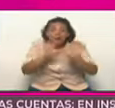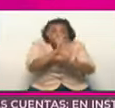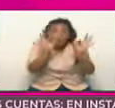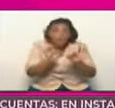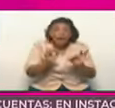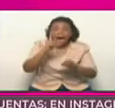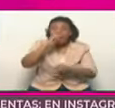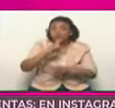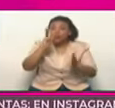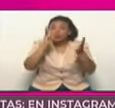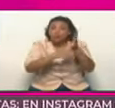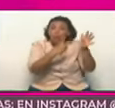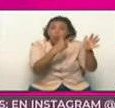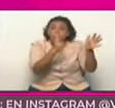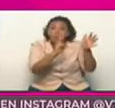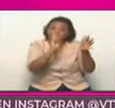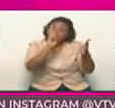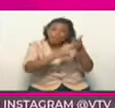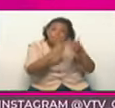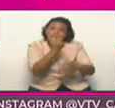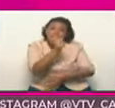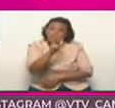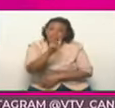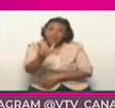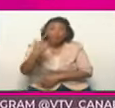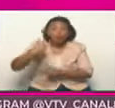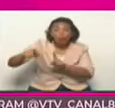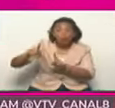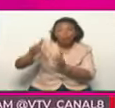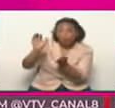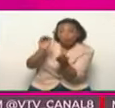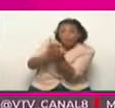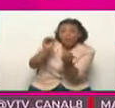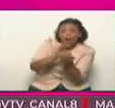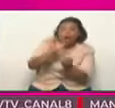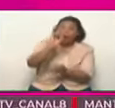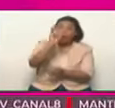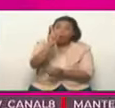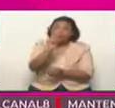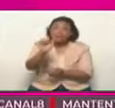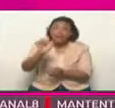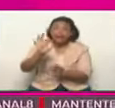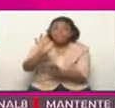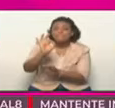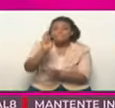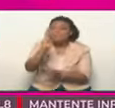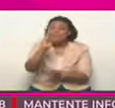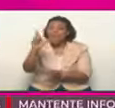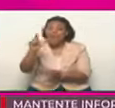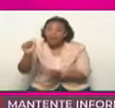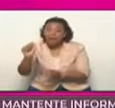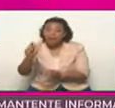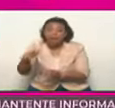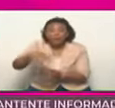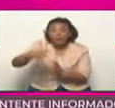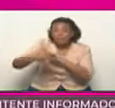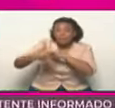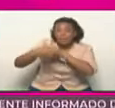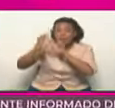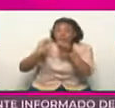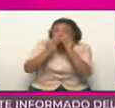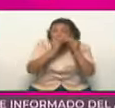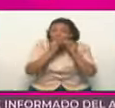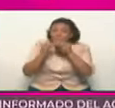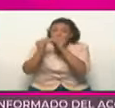en el año 2013 con otro bivalvo, la ostra perlera pintada en bricata, y se